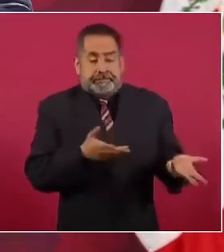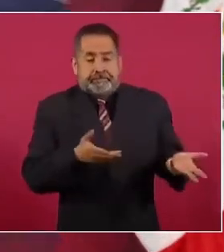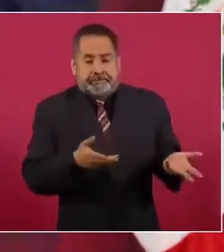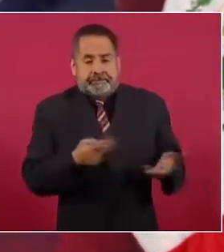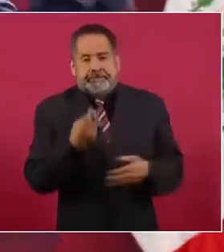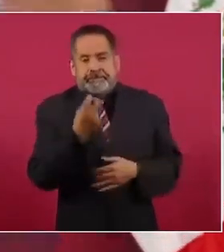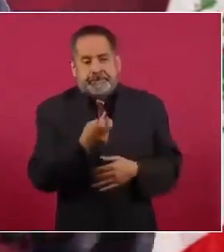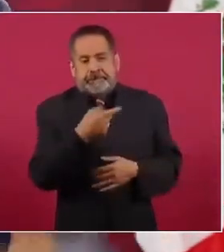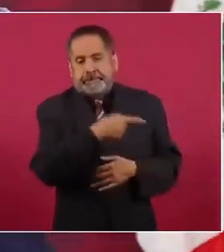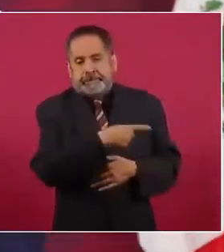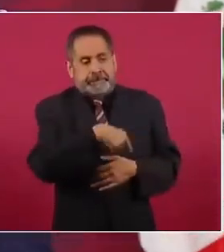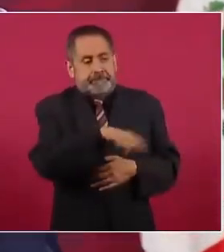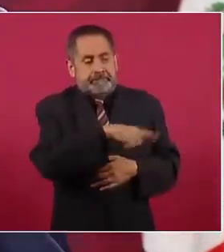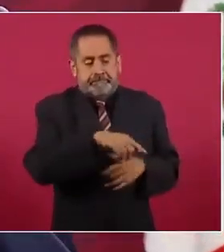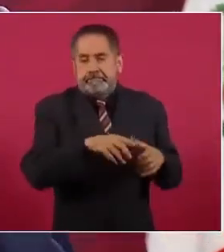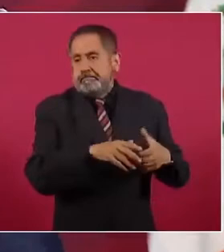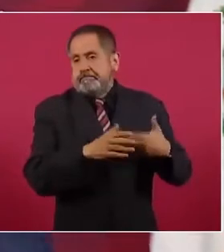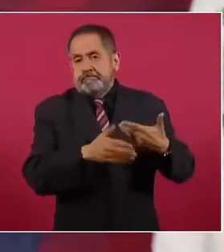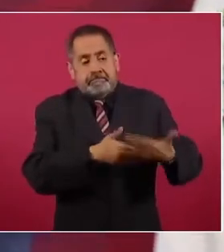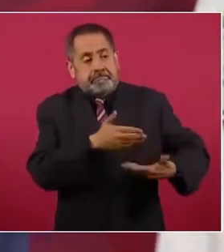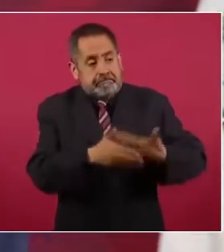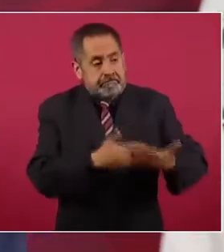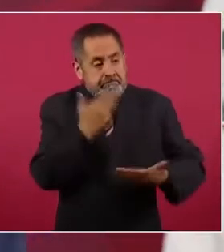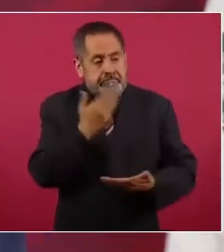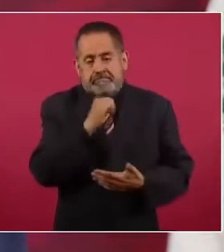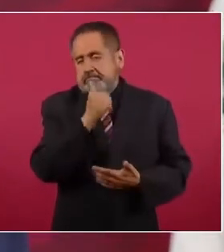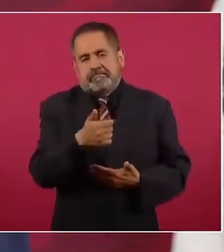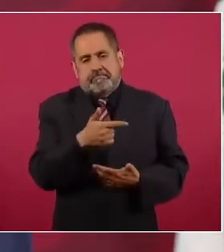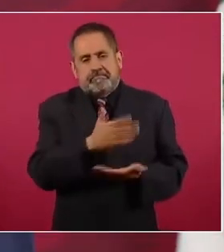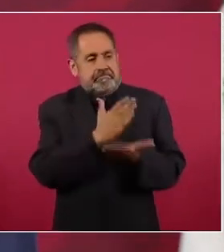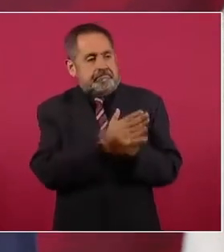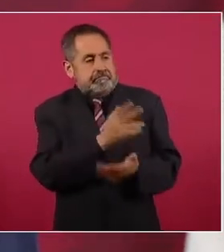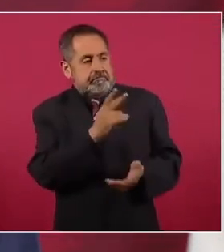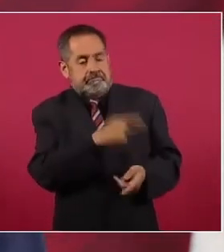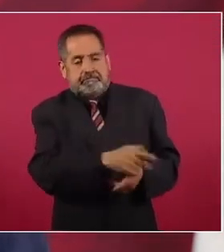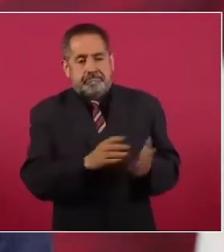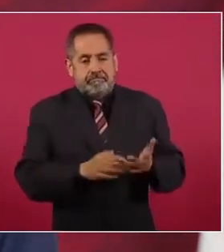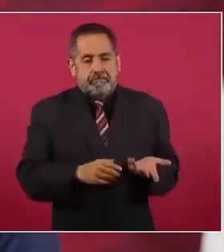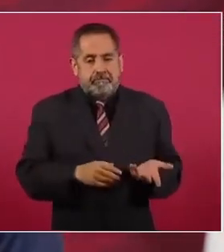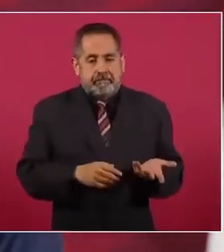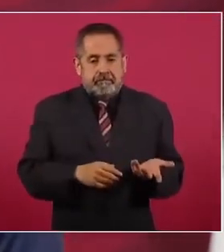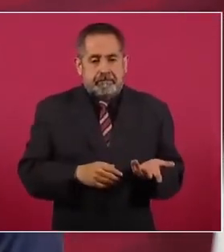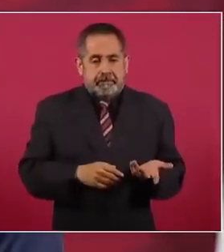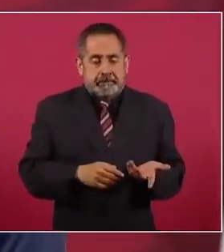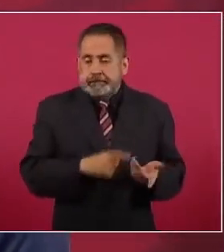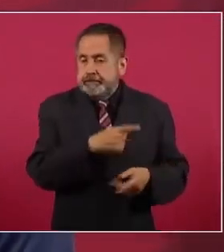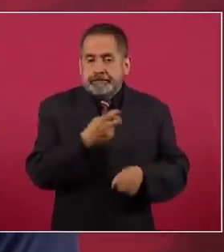Entonces, por eso no avanzan y no hacen caso.